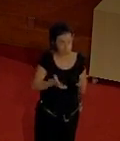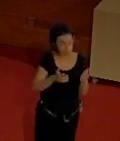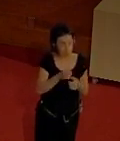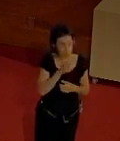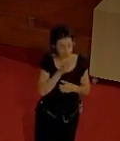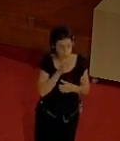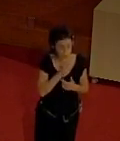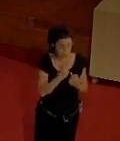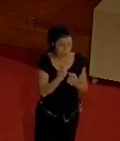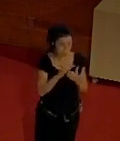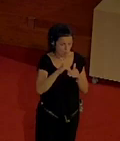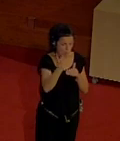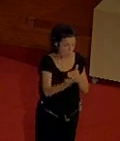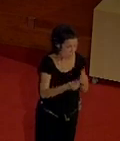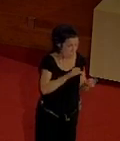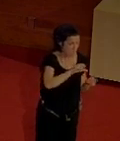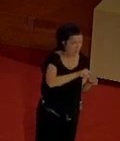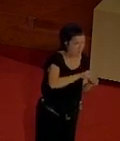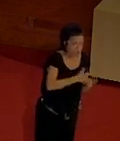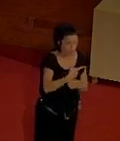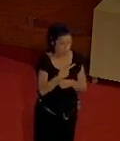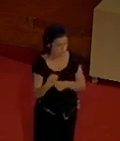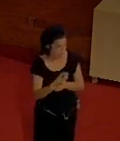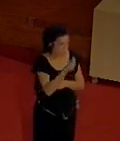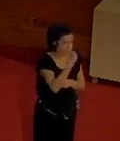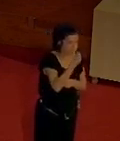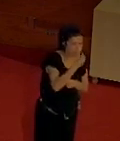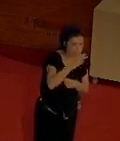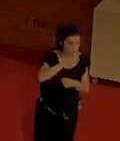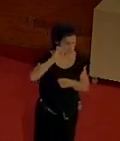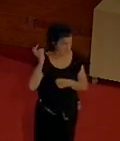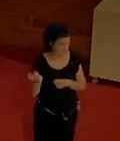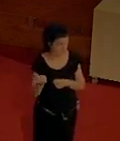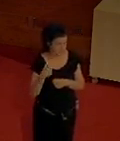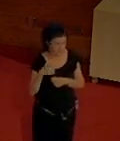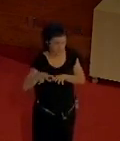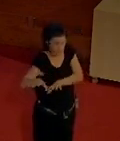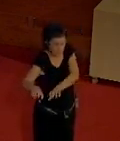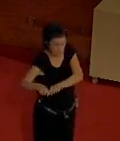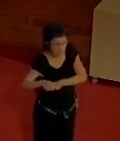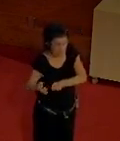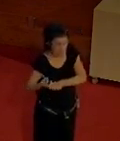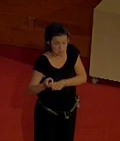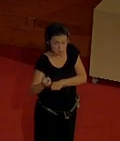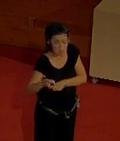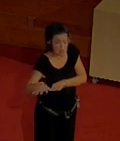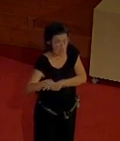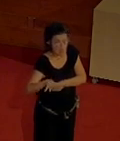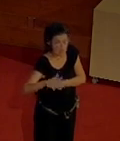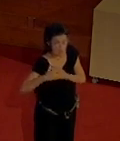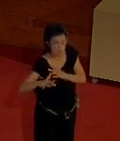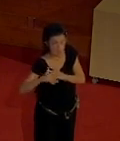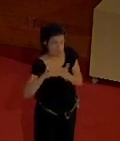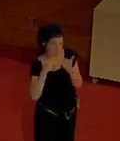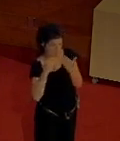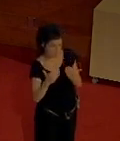alimentos petróleo gas que tiene que venir a territorio por dónde va a venir por el mar